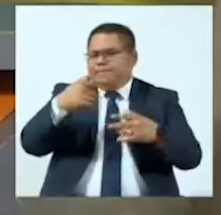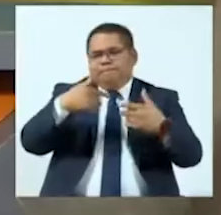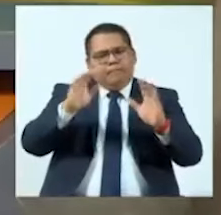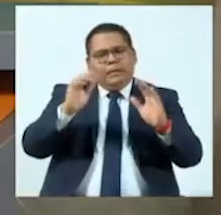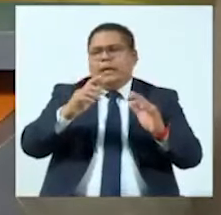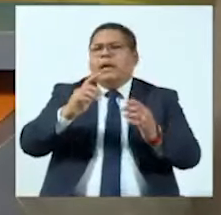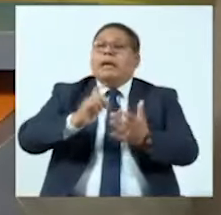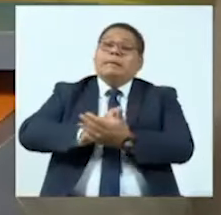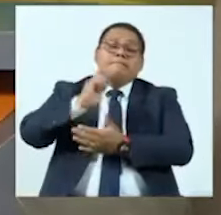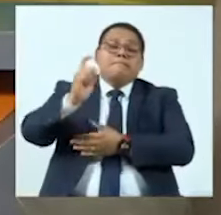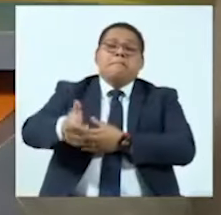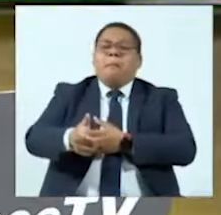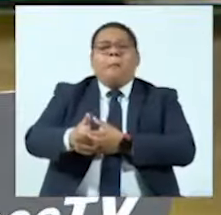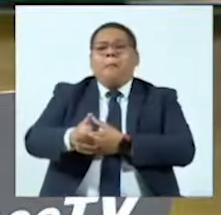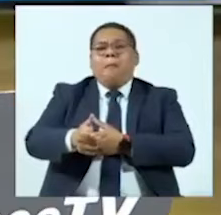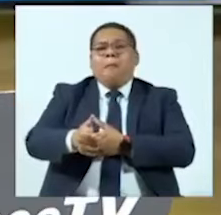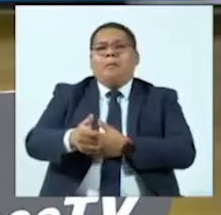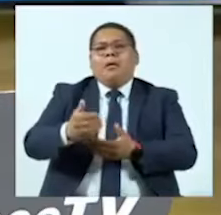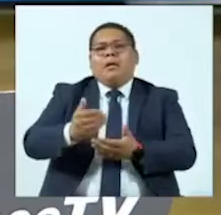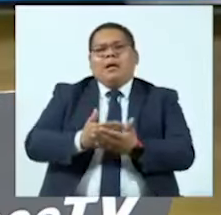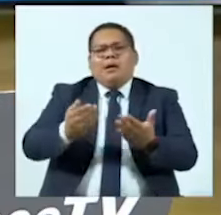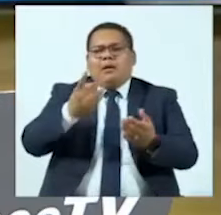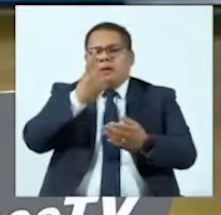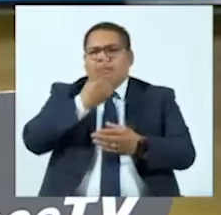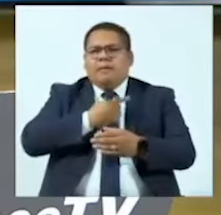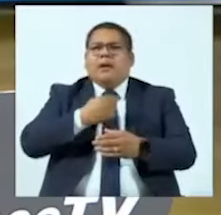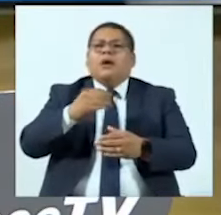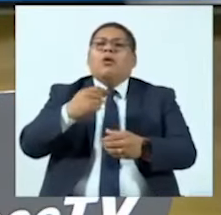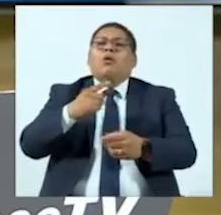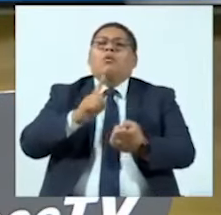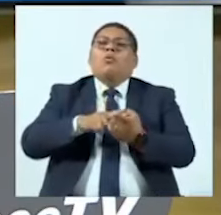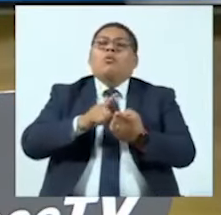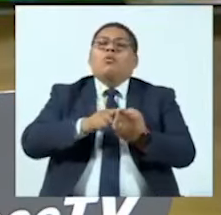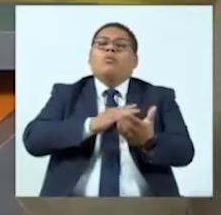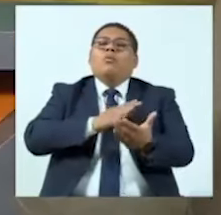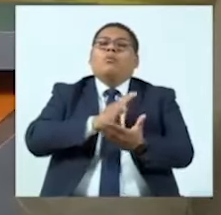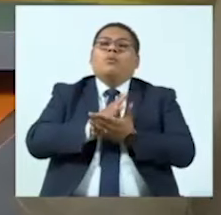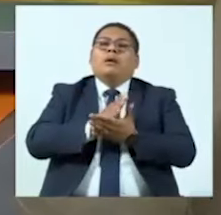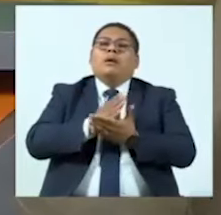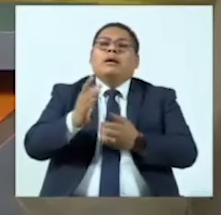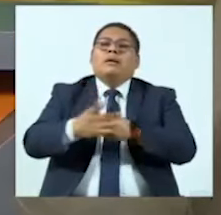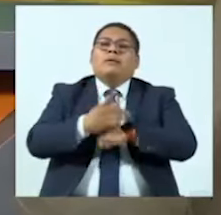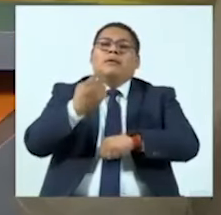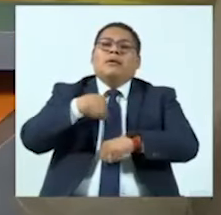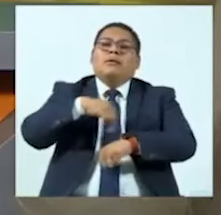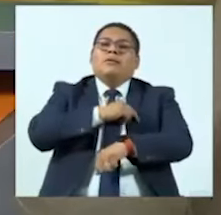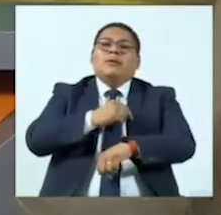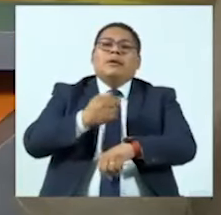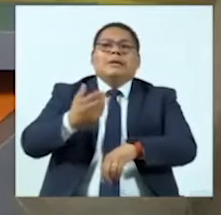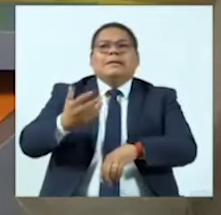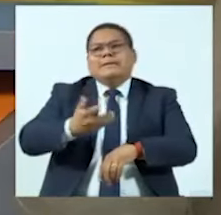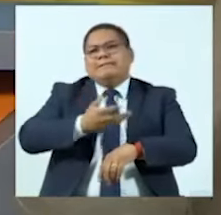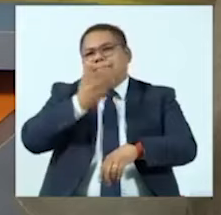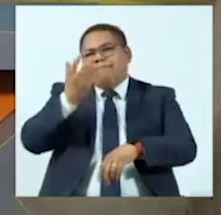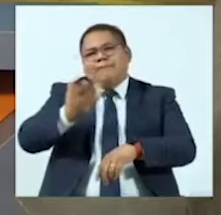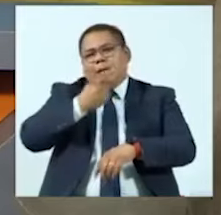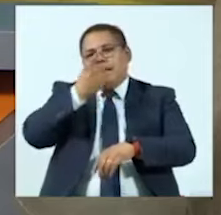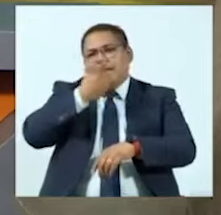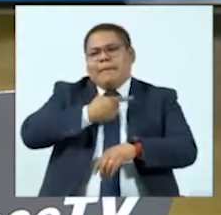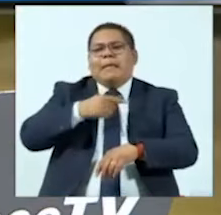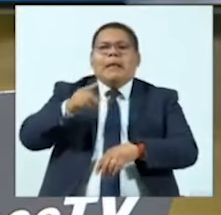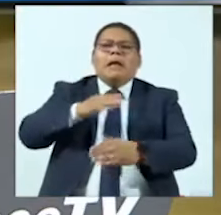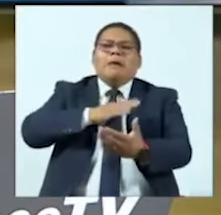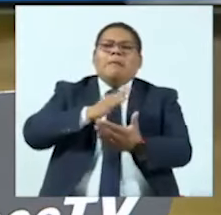costo Sin costo alguno ahora díganos algo dónde la podemos sacar porque nosotros estamos acostumbrados a que nos dicen vamos por un